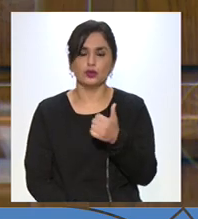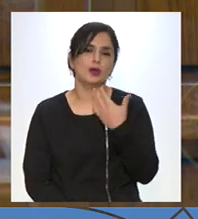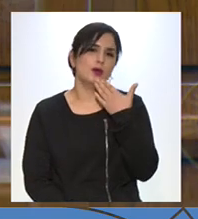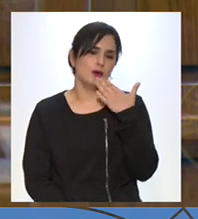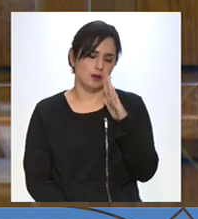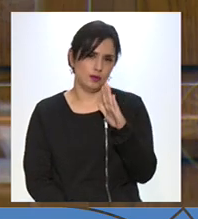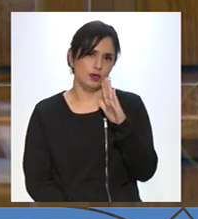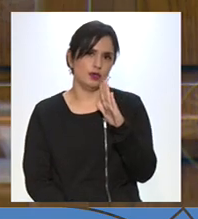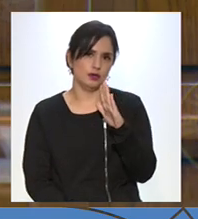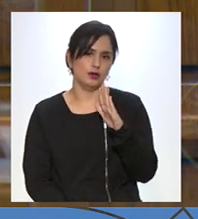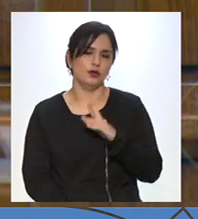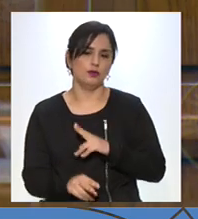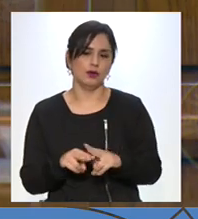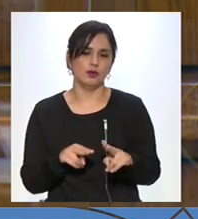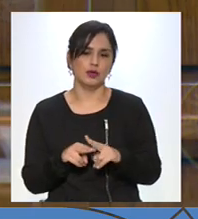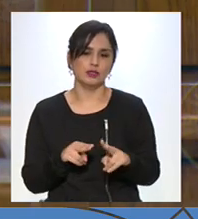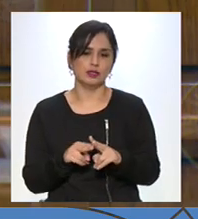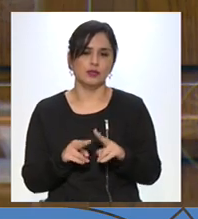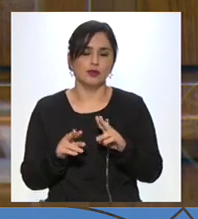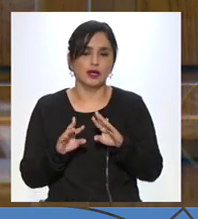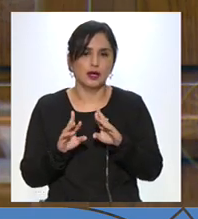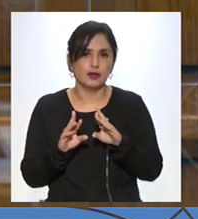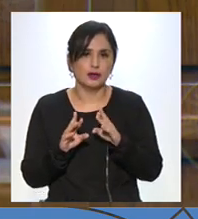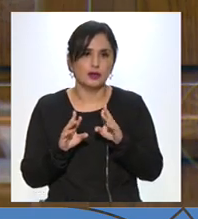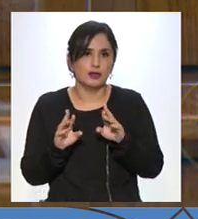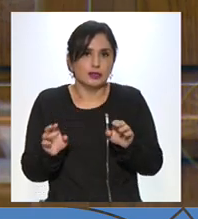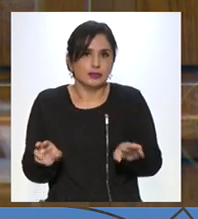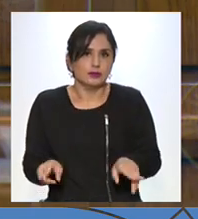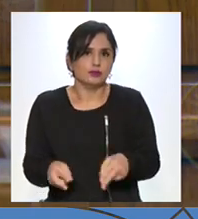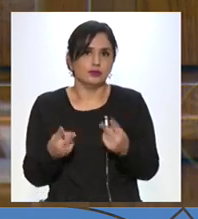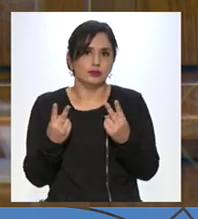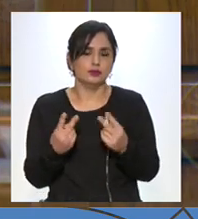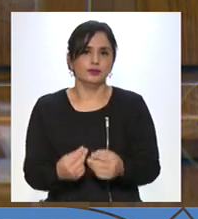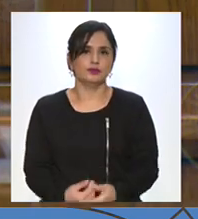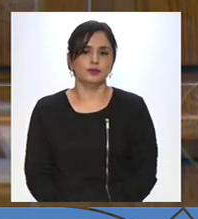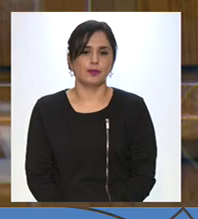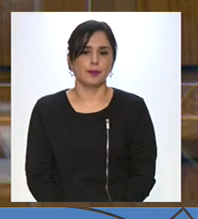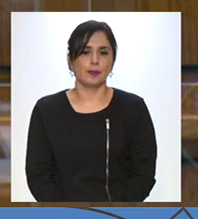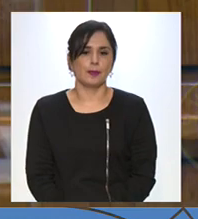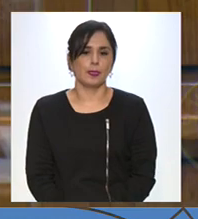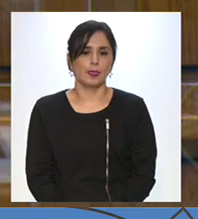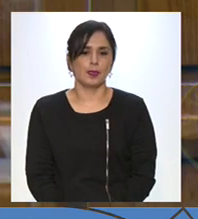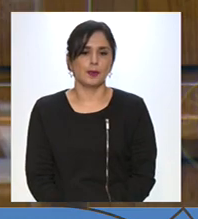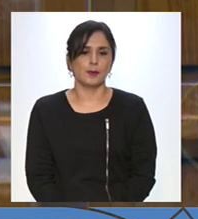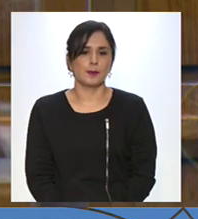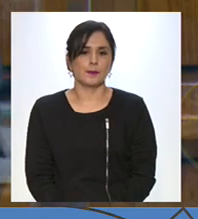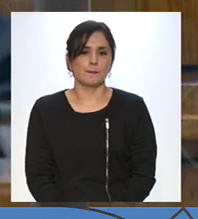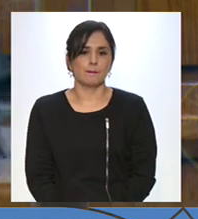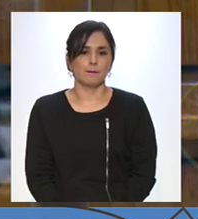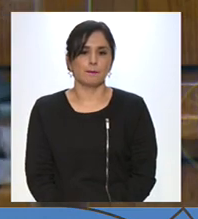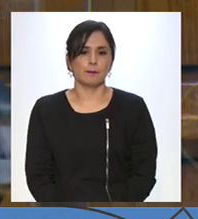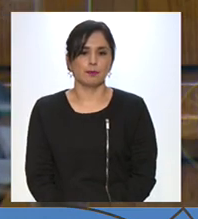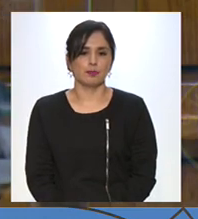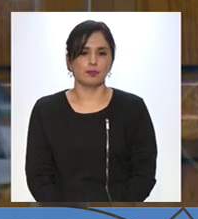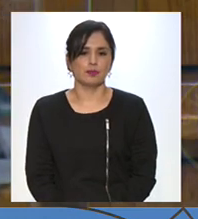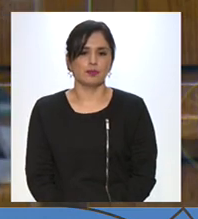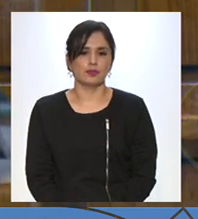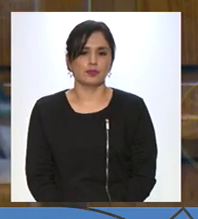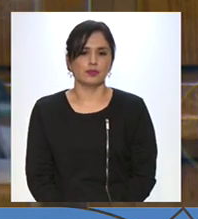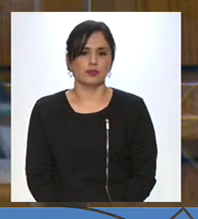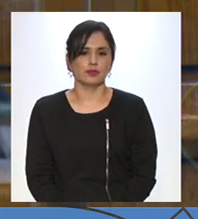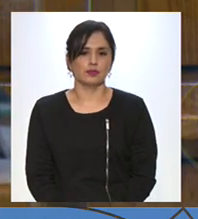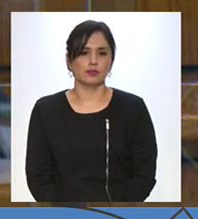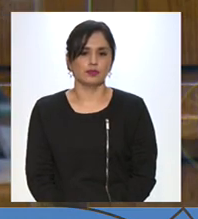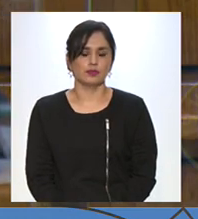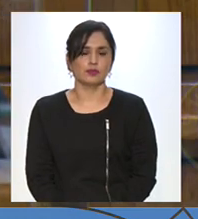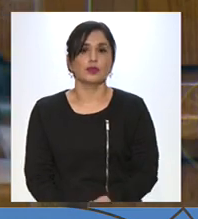lo vamos a hacer para salir de esta encrucijada. De hecho, el Banco Central ha dicho de que si es que